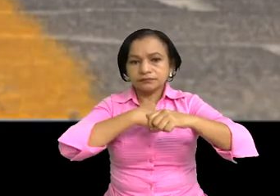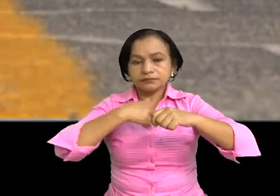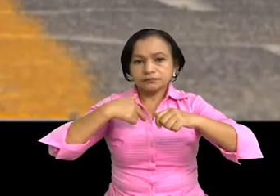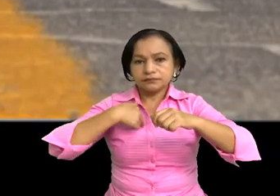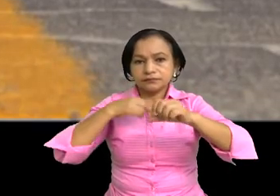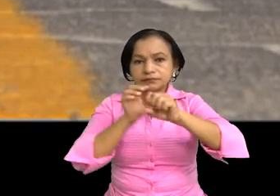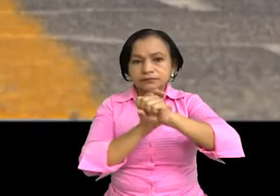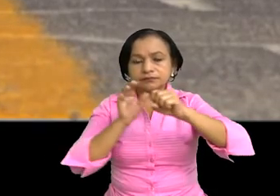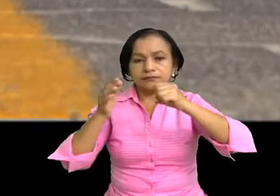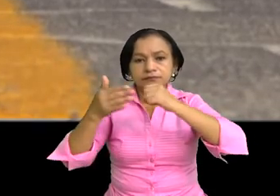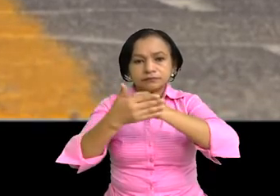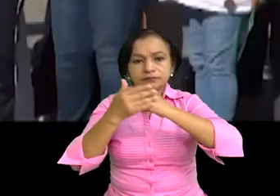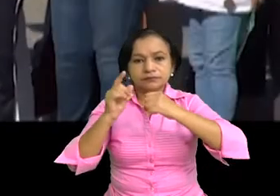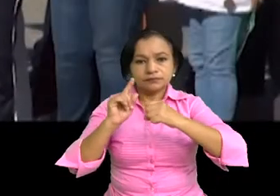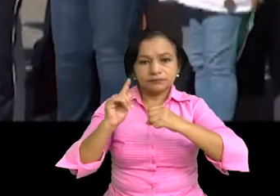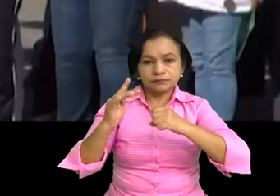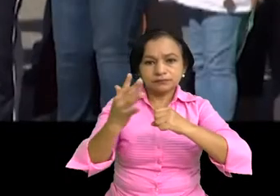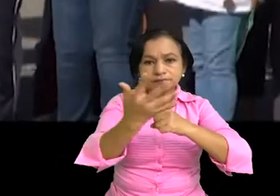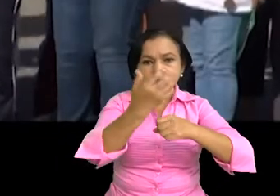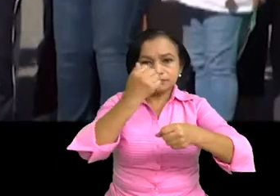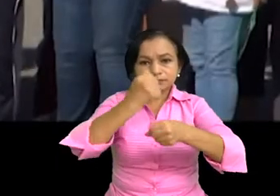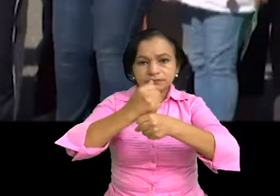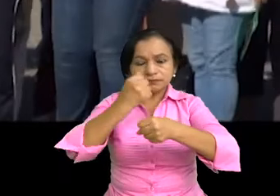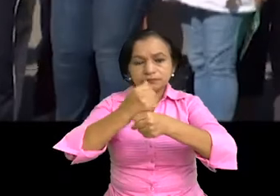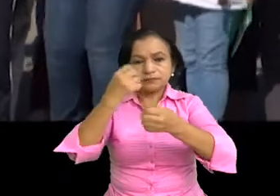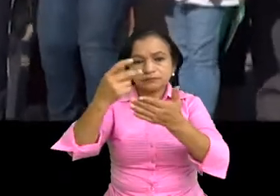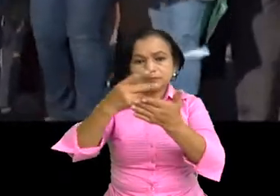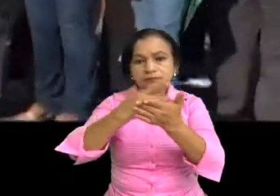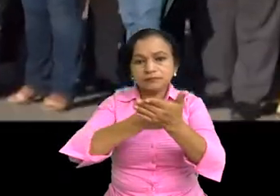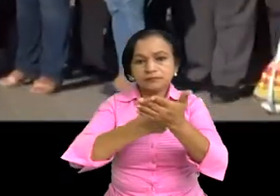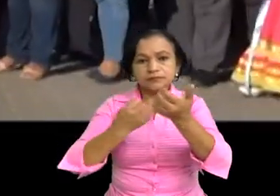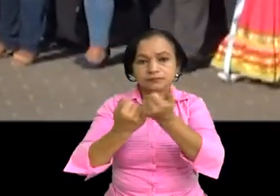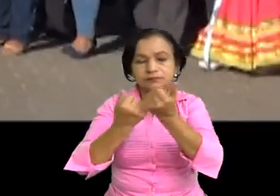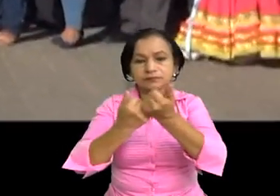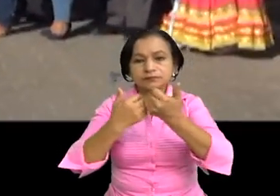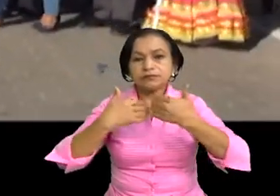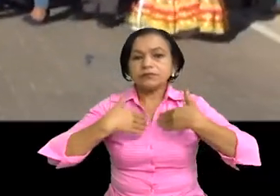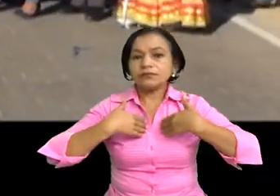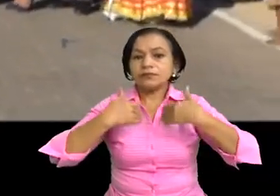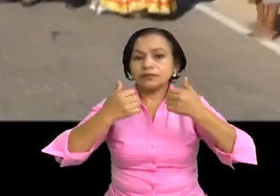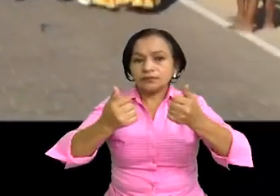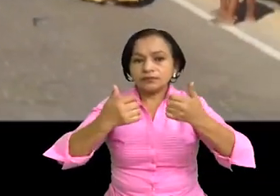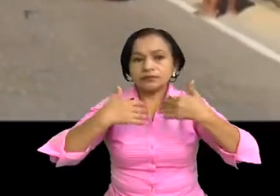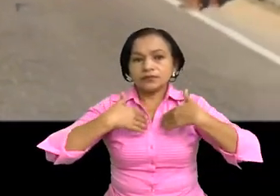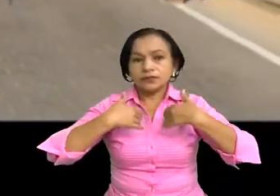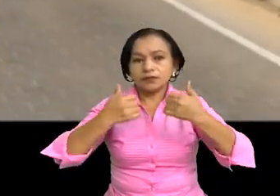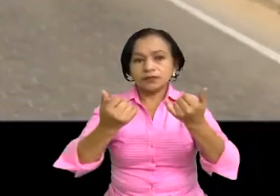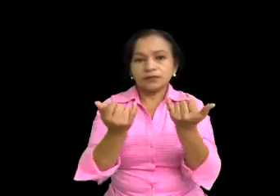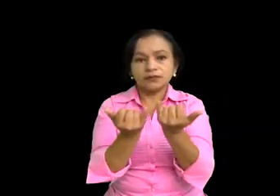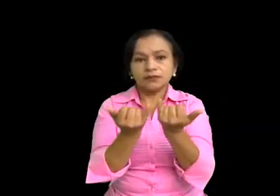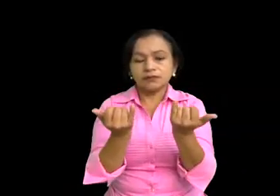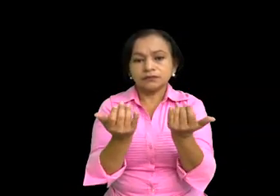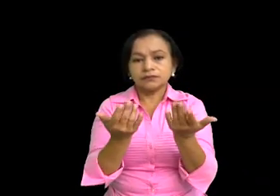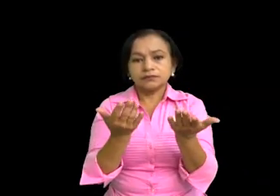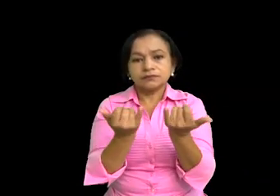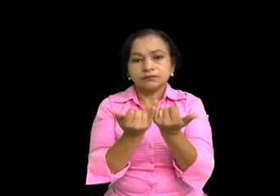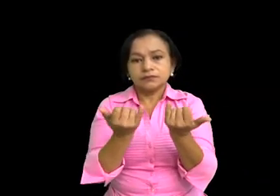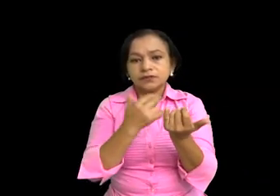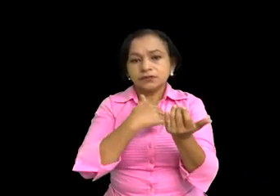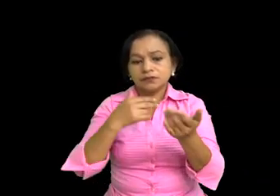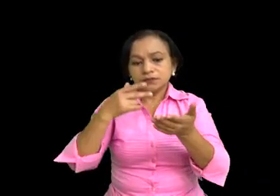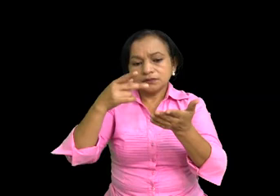estas obras de apoyo al sector salud las venimos realizando desde hace años. Y